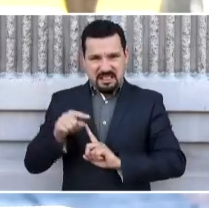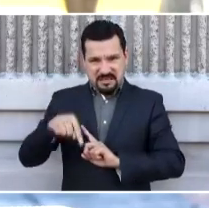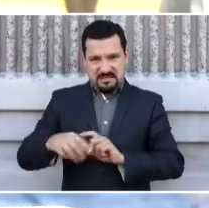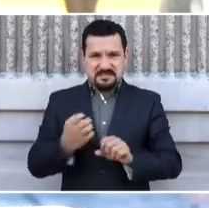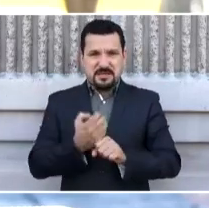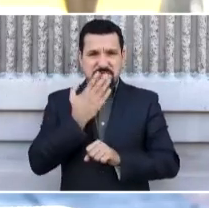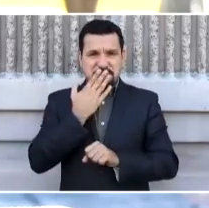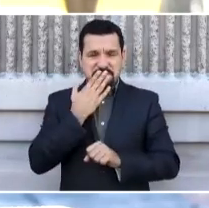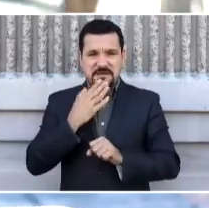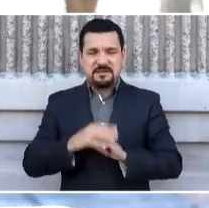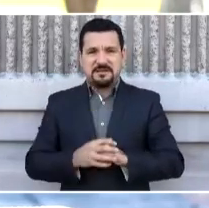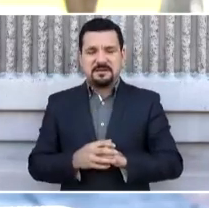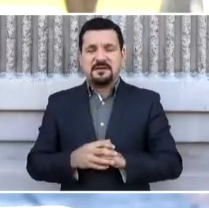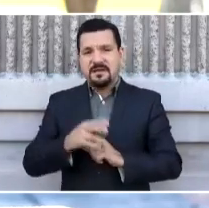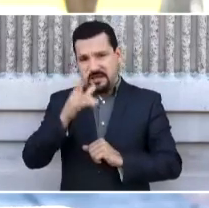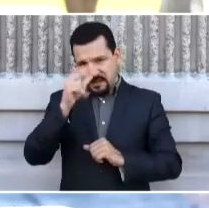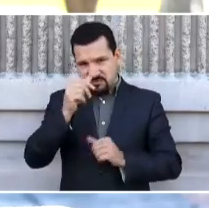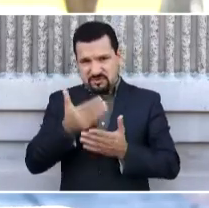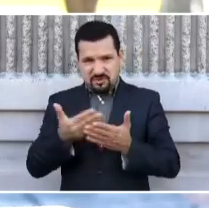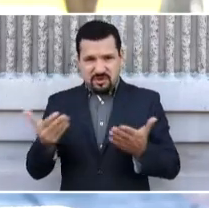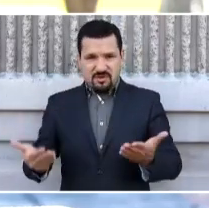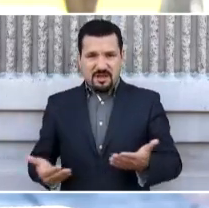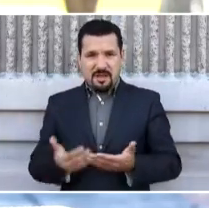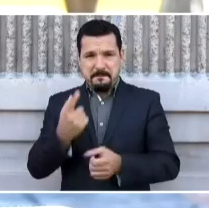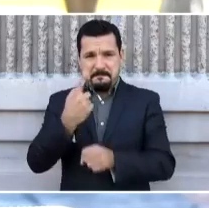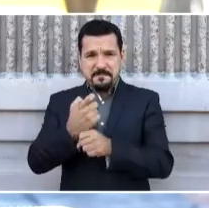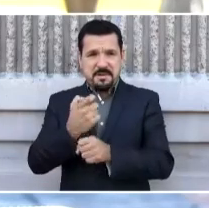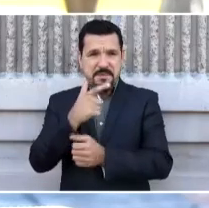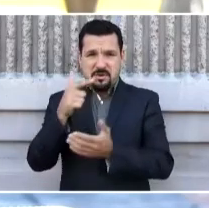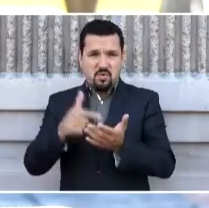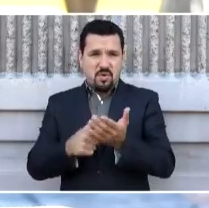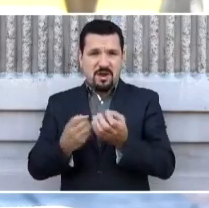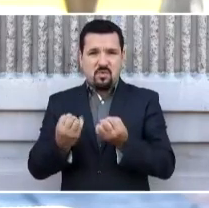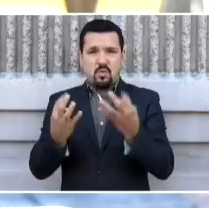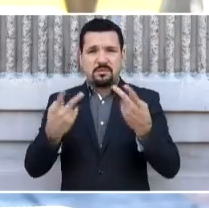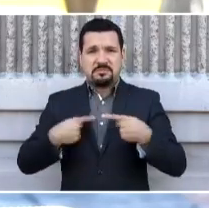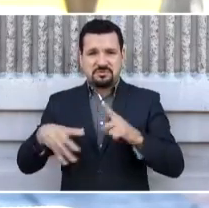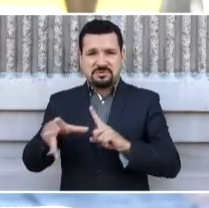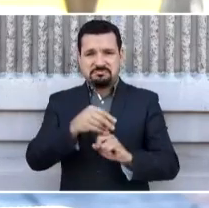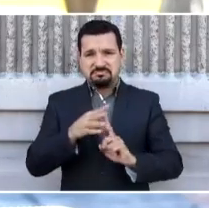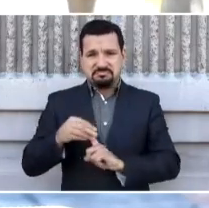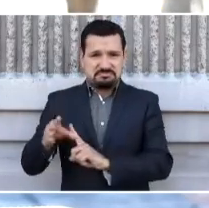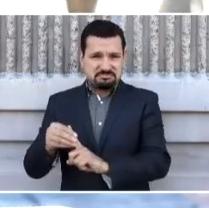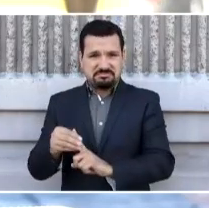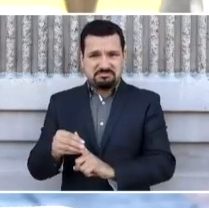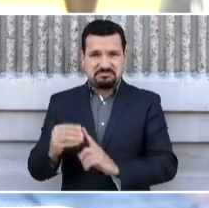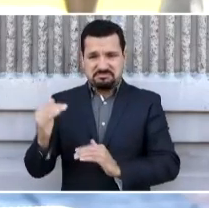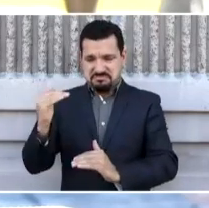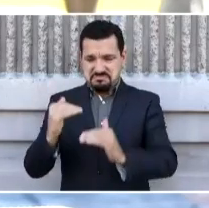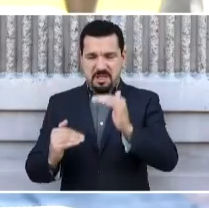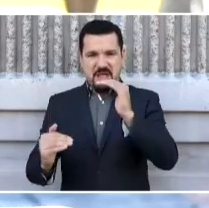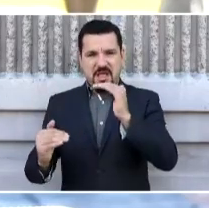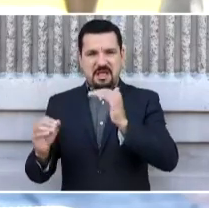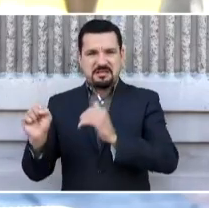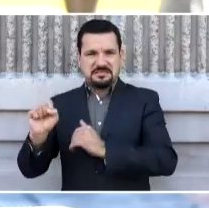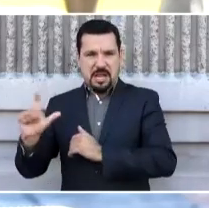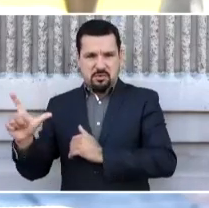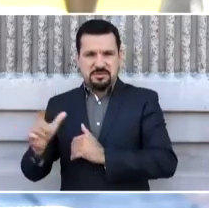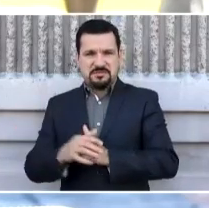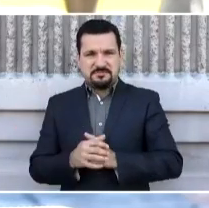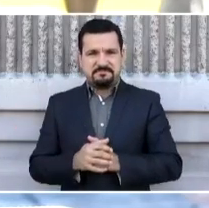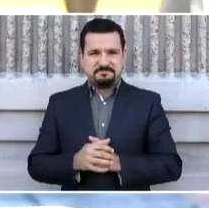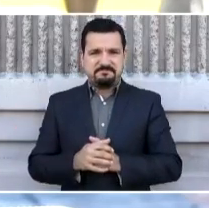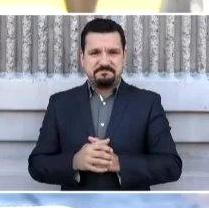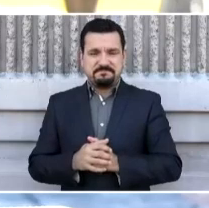Sonora, Hermosillo se ubica ya en la primera posición del estado, superando a San Luis Río